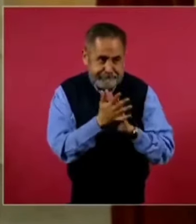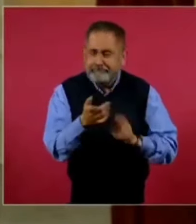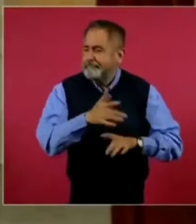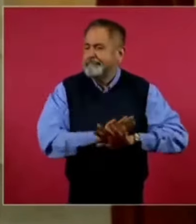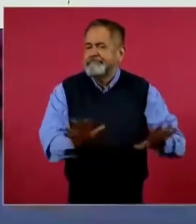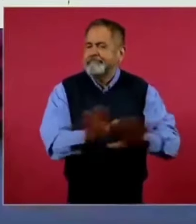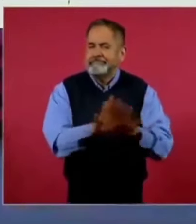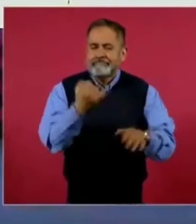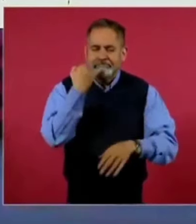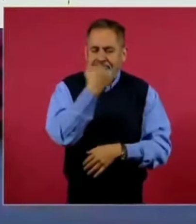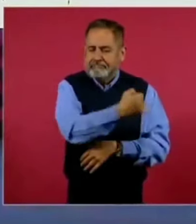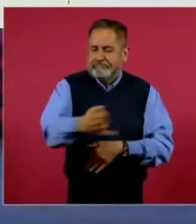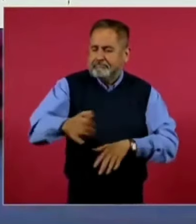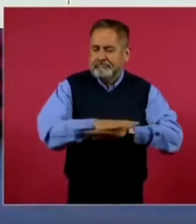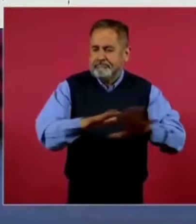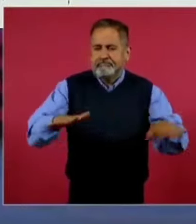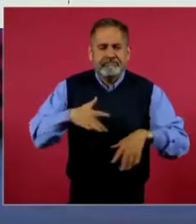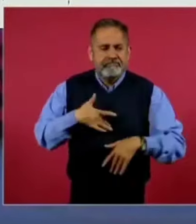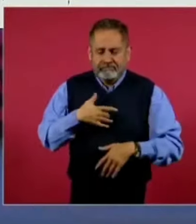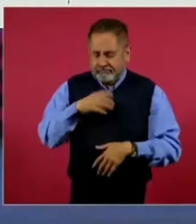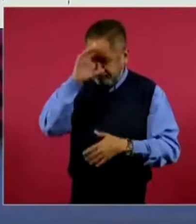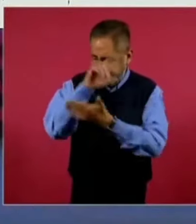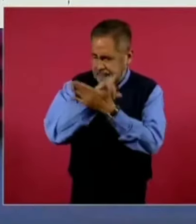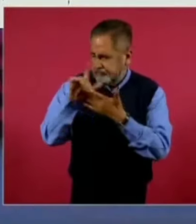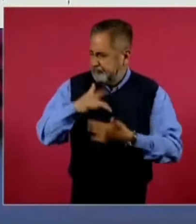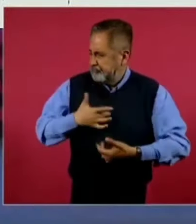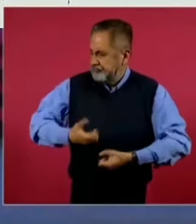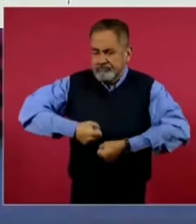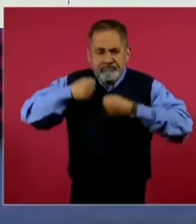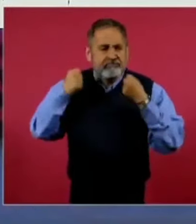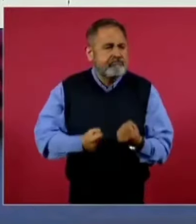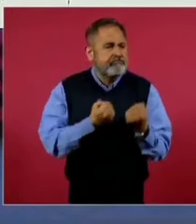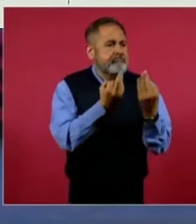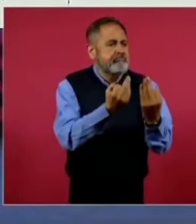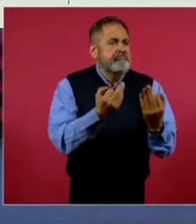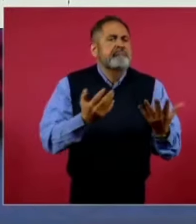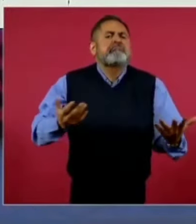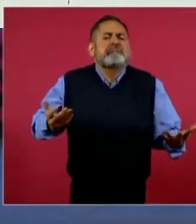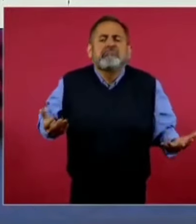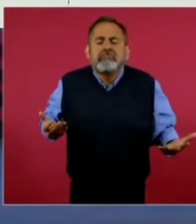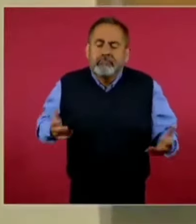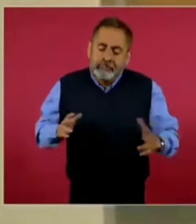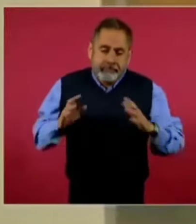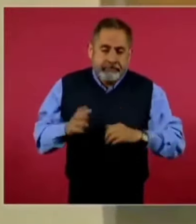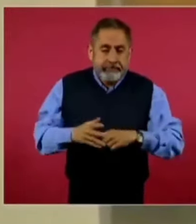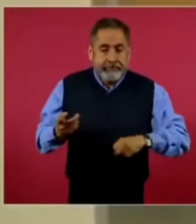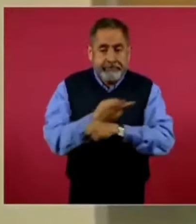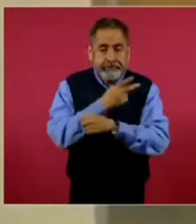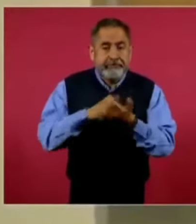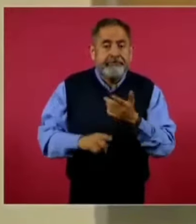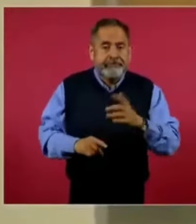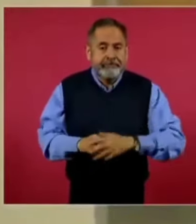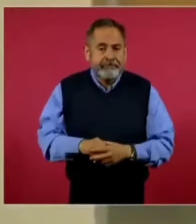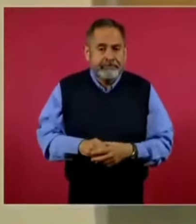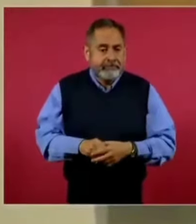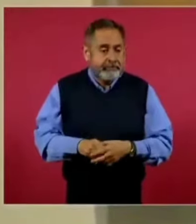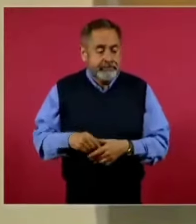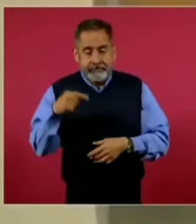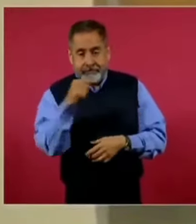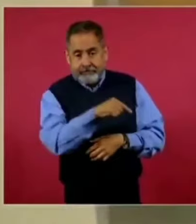Entonces eso me da aplomo, me da seguridad. Entonces, ¿qué pasa? Que de repente este hombre